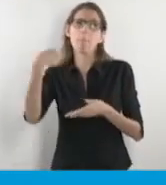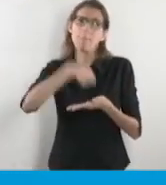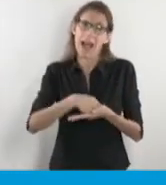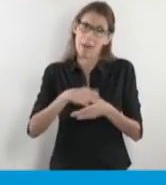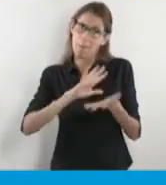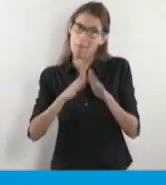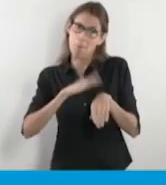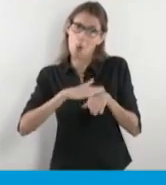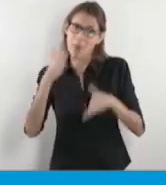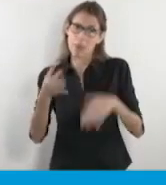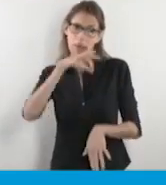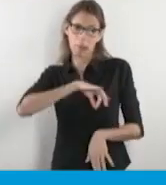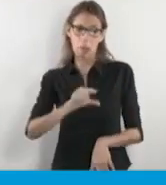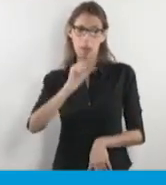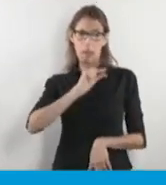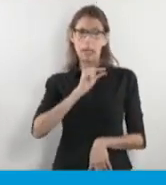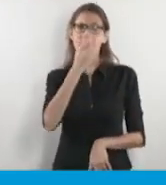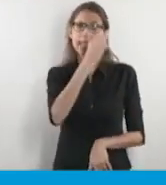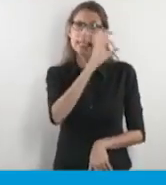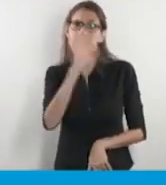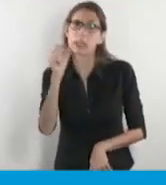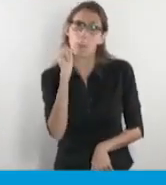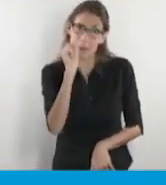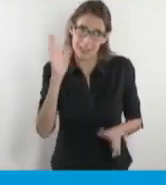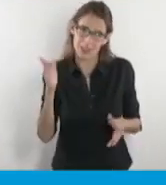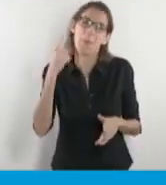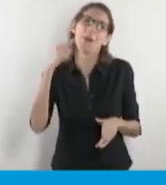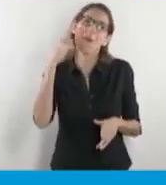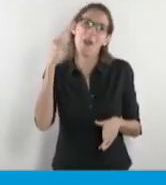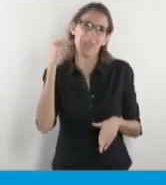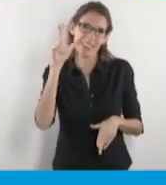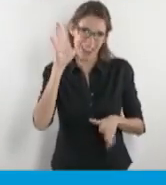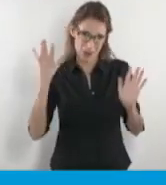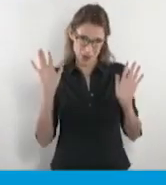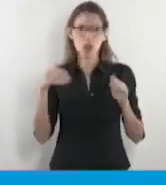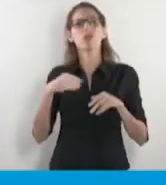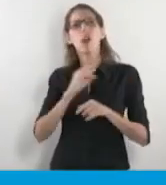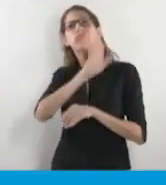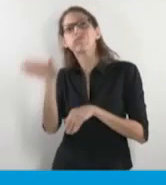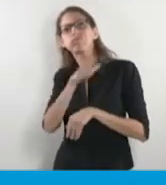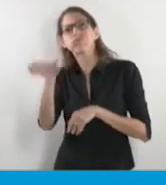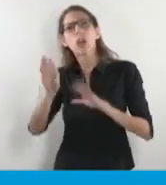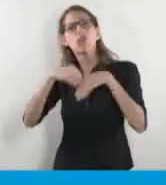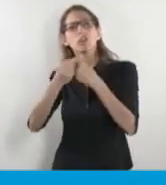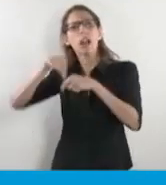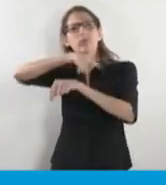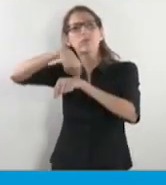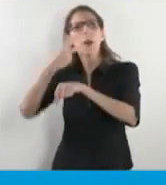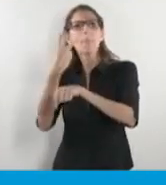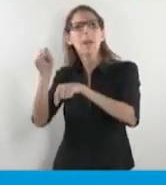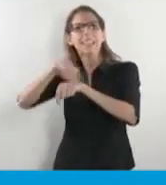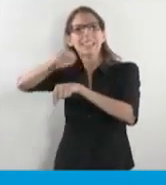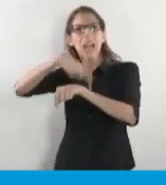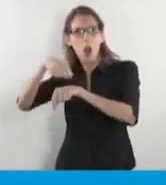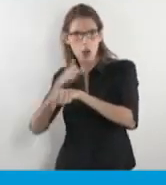año 98 para trabajar 20 horas semanales en una biblioteca popular de barrio 600